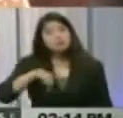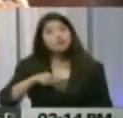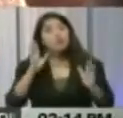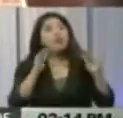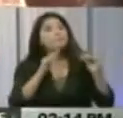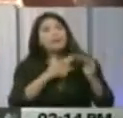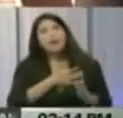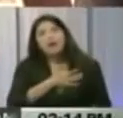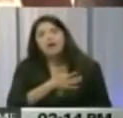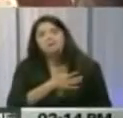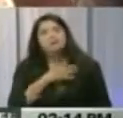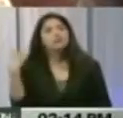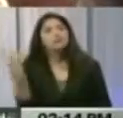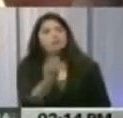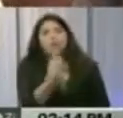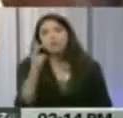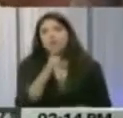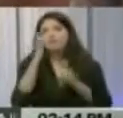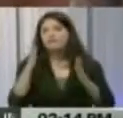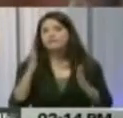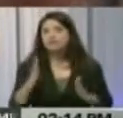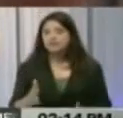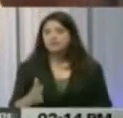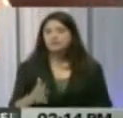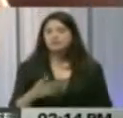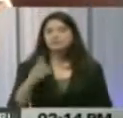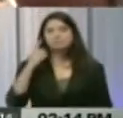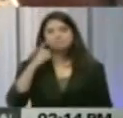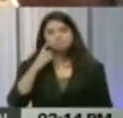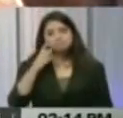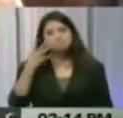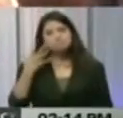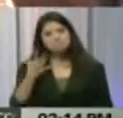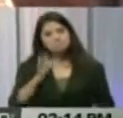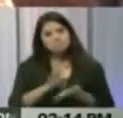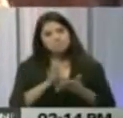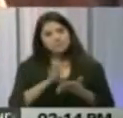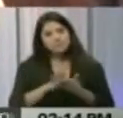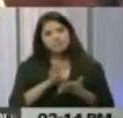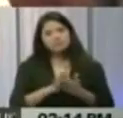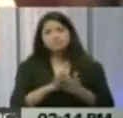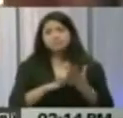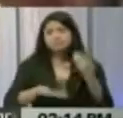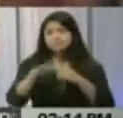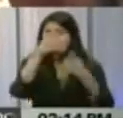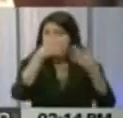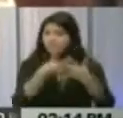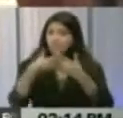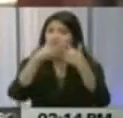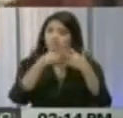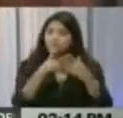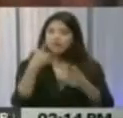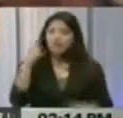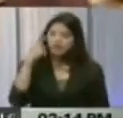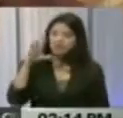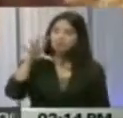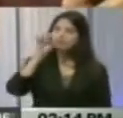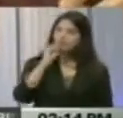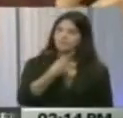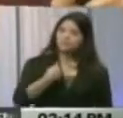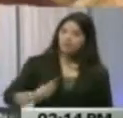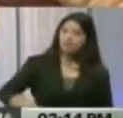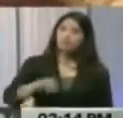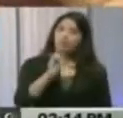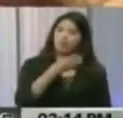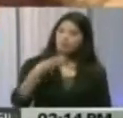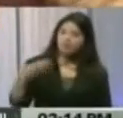los venezolanos y las venezolanas de bien, de que la sensatez rondara por la Casa Blanca y por el Pentágono en algún momento, y le hiciera entender al presidente Obama